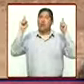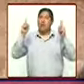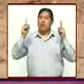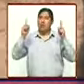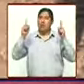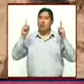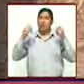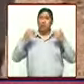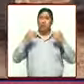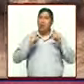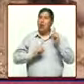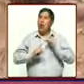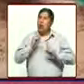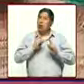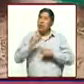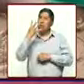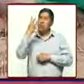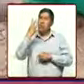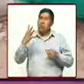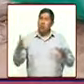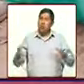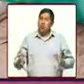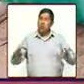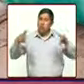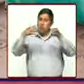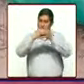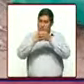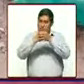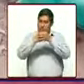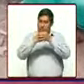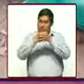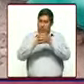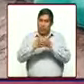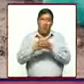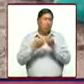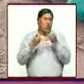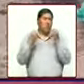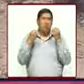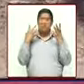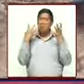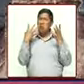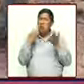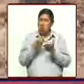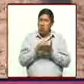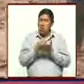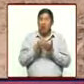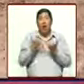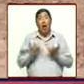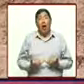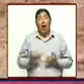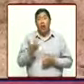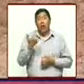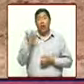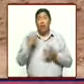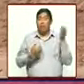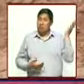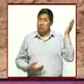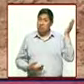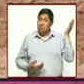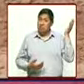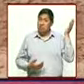cosechar algo, 4 bolsas, nada más. Una inversión bastante grande. Ahora se quedan con solo esto.